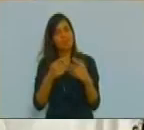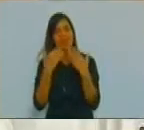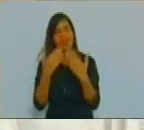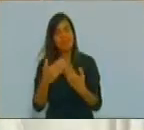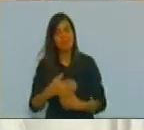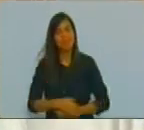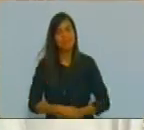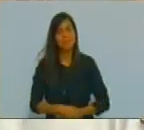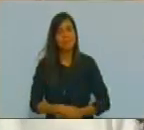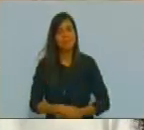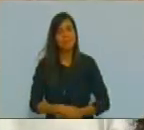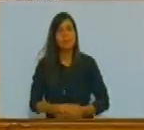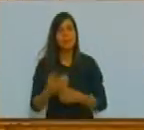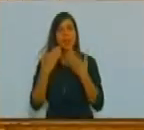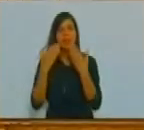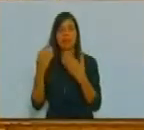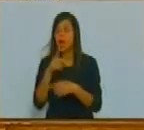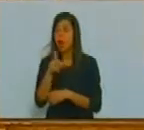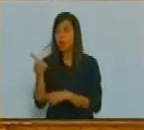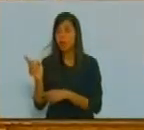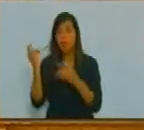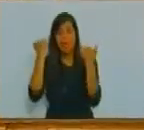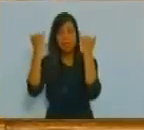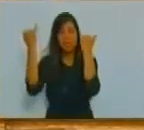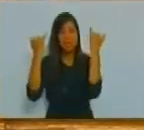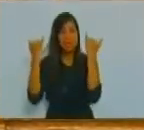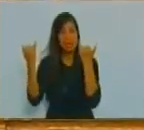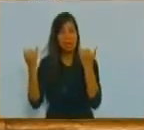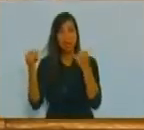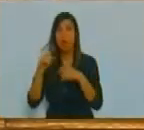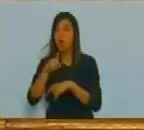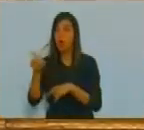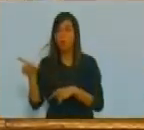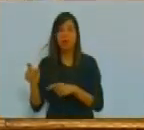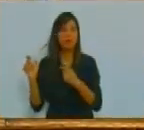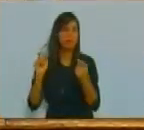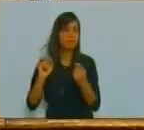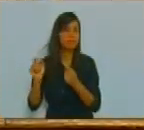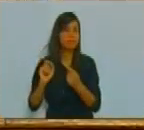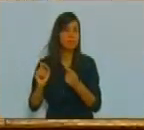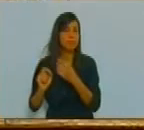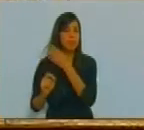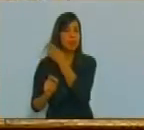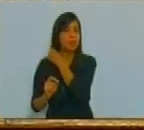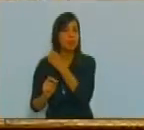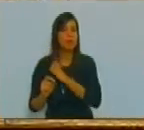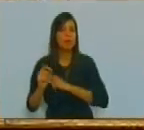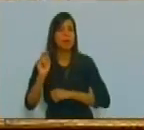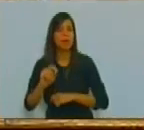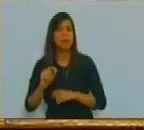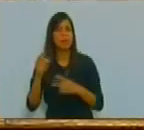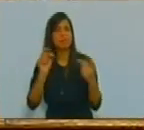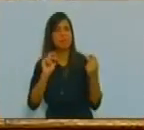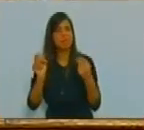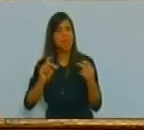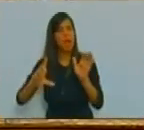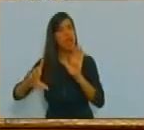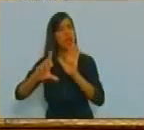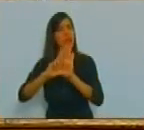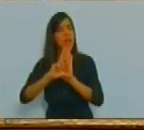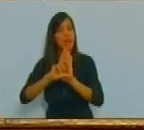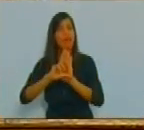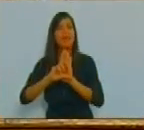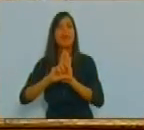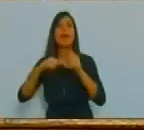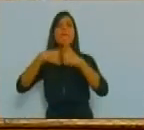ideas se que ustedes han estado participando en todas las consultas que por el país se ha hecho sobre la ley contra el odio